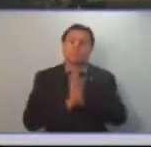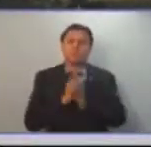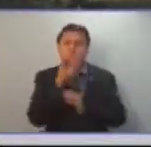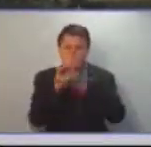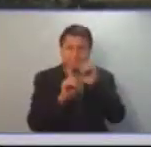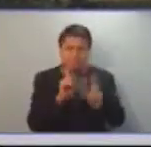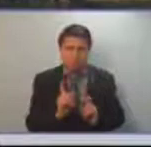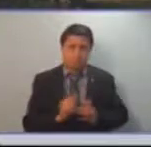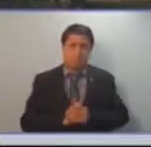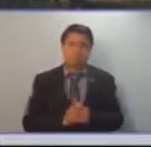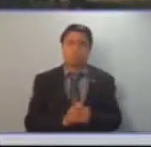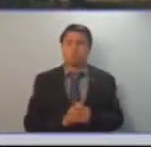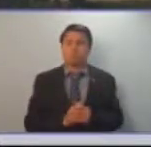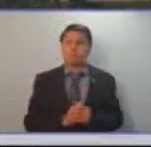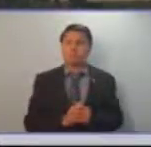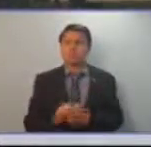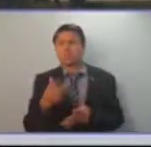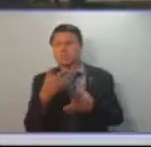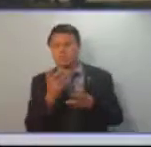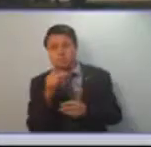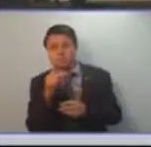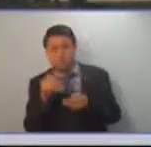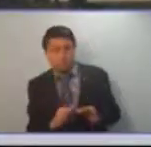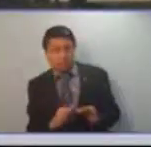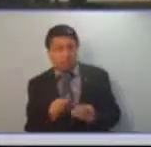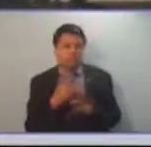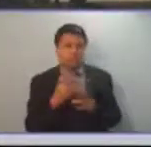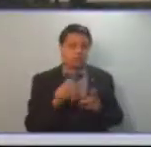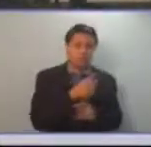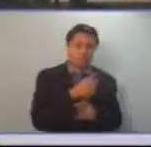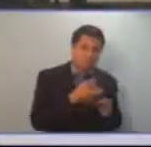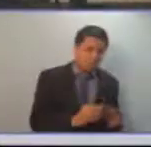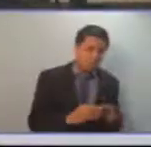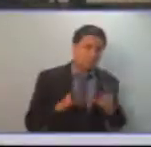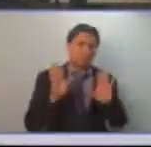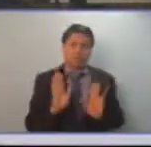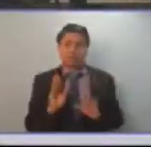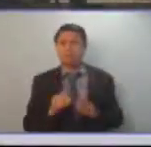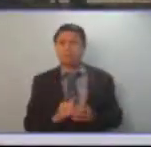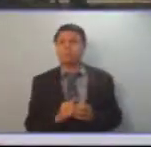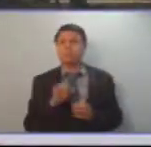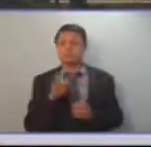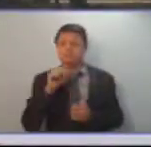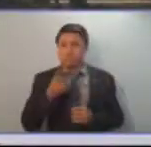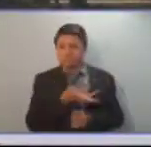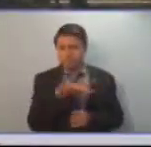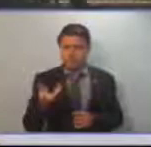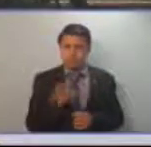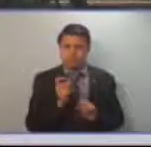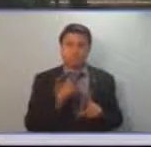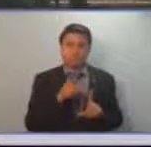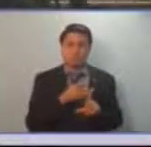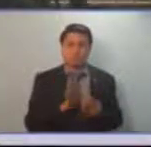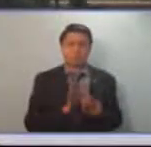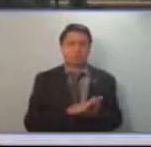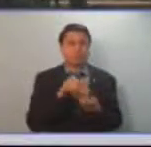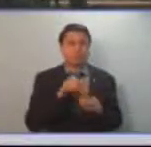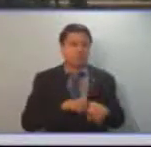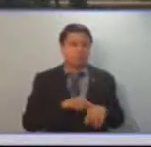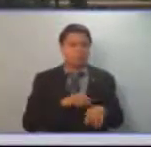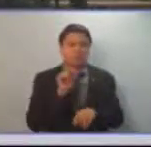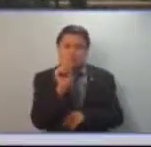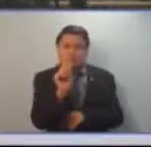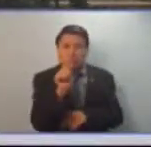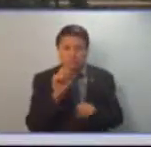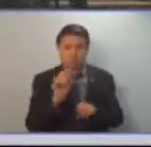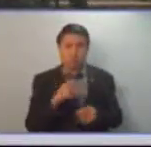preguntado. Claro, unos quisieran de un modo, otros quisiéramos de otro, pero sí todos coincidimos en que los plazos son muy cortos